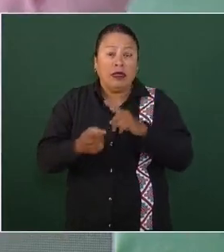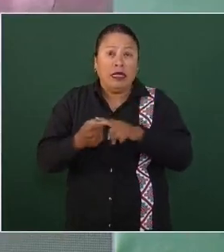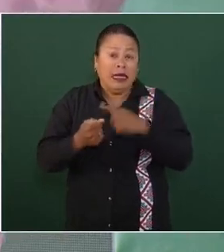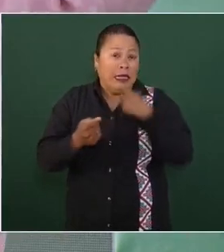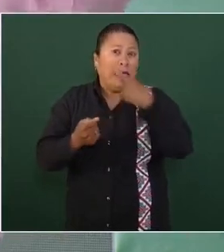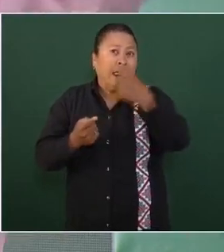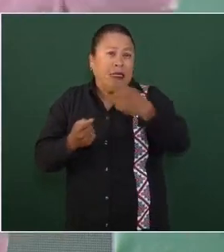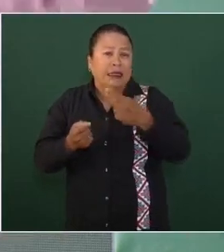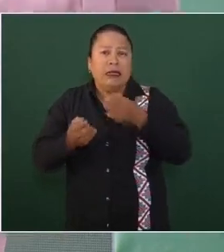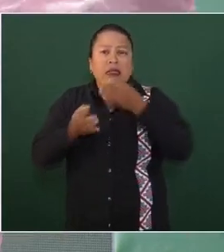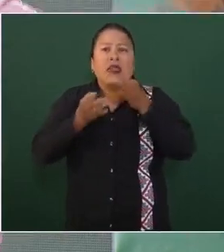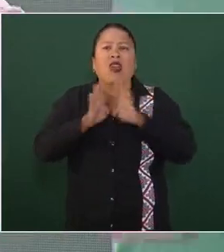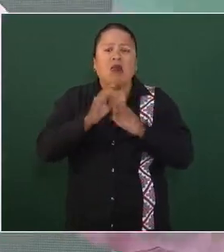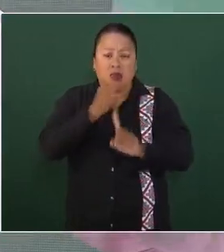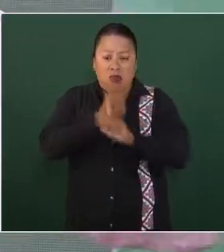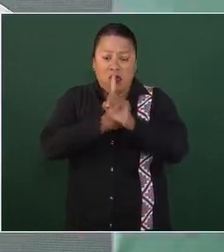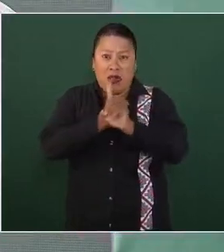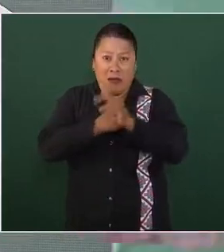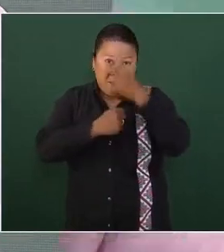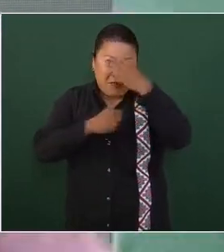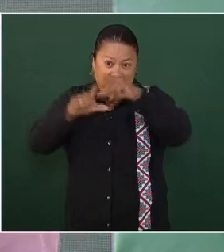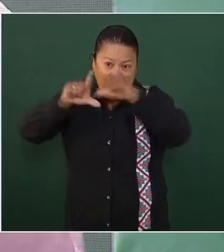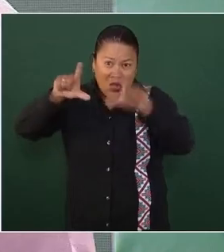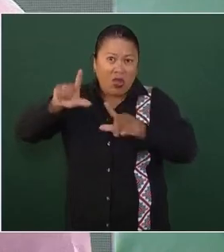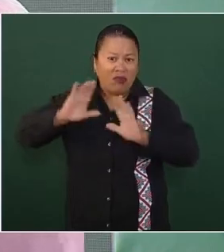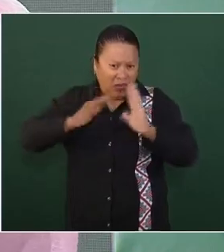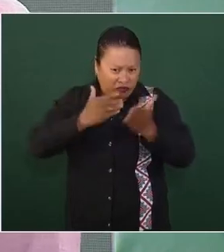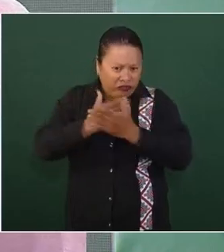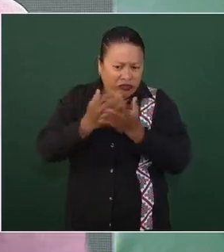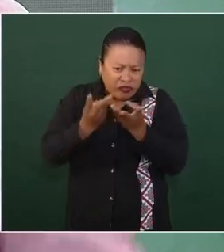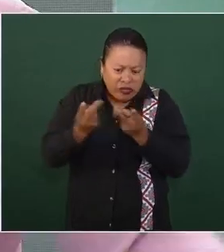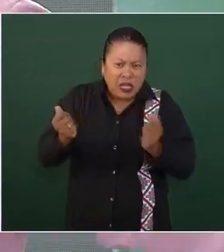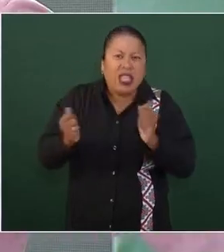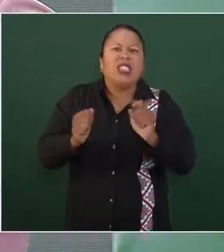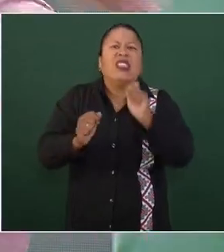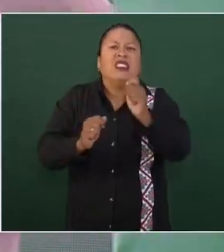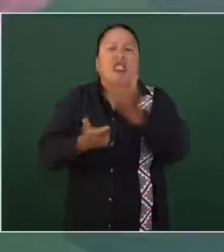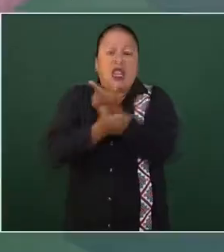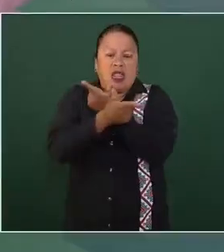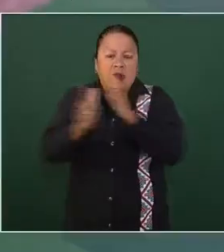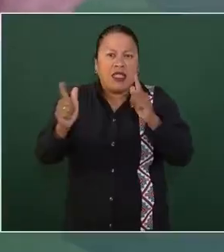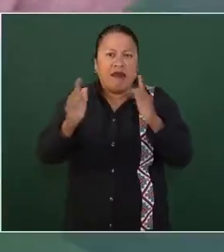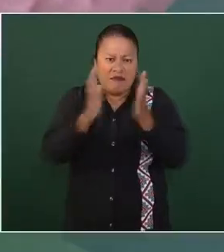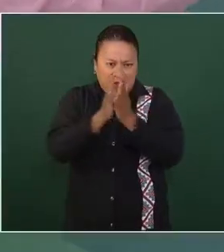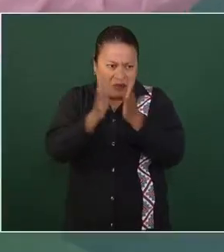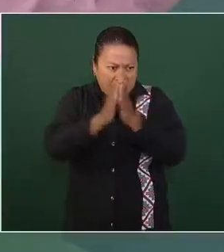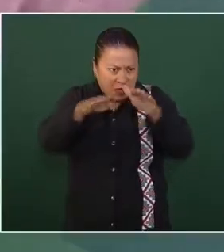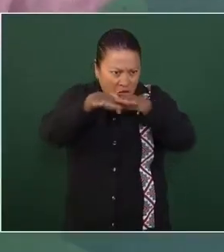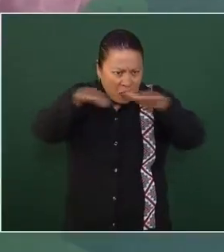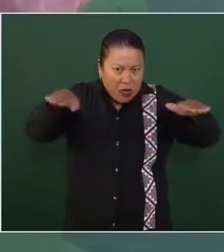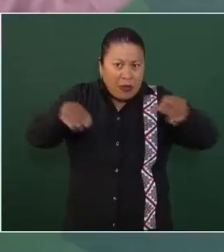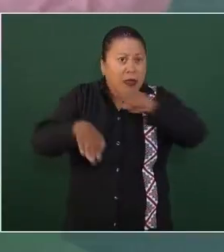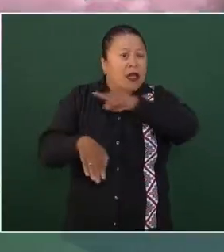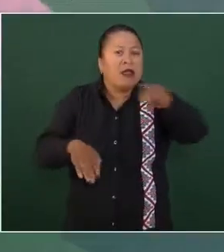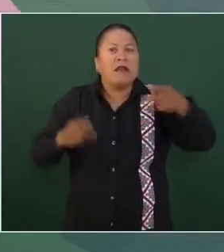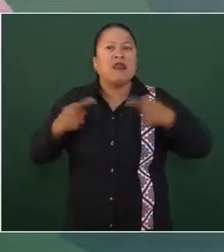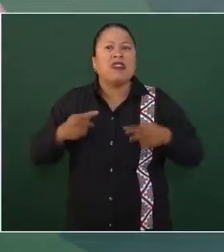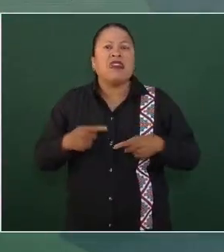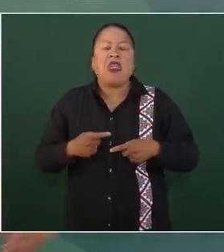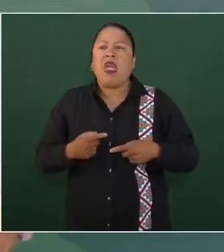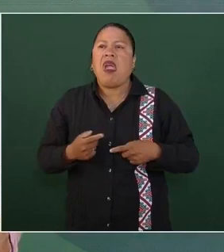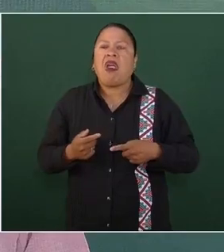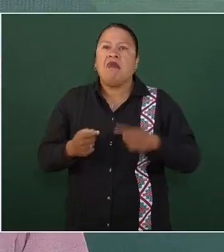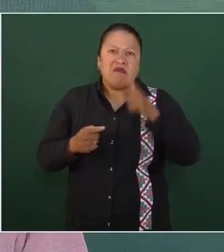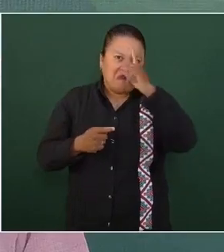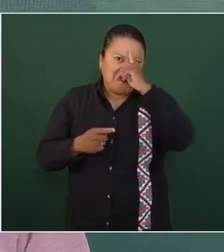de que los problemas de México se iban a resolver con libertad y democracia la gente no tenía claro